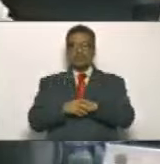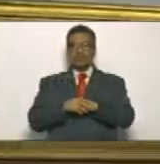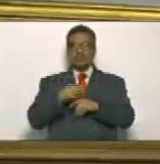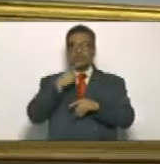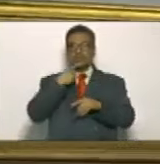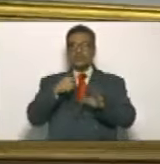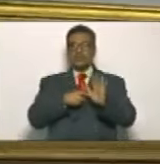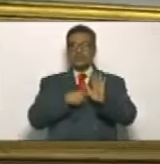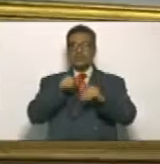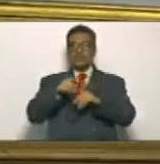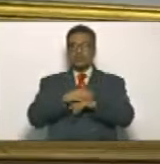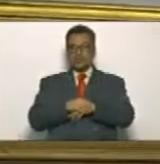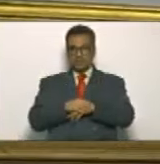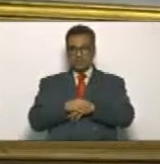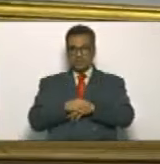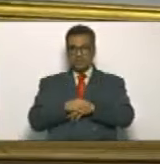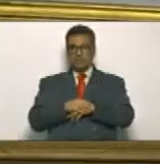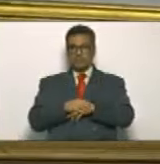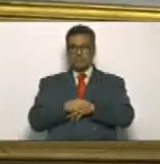propuesta.